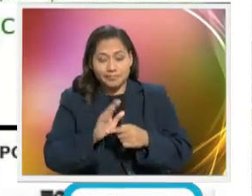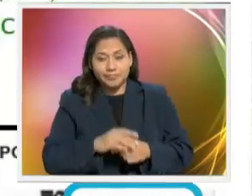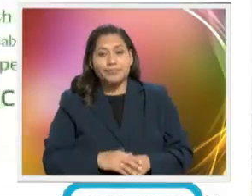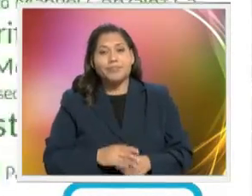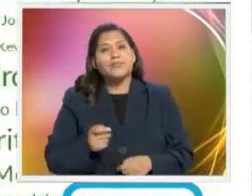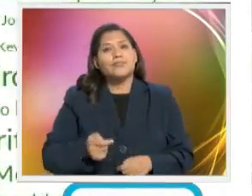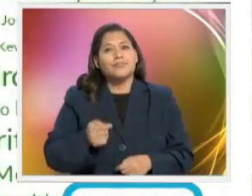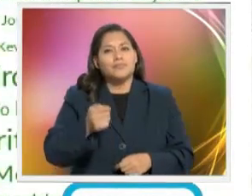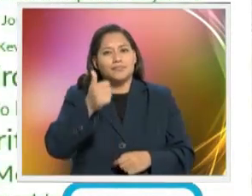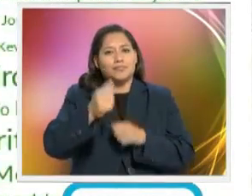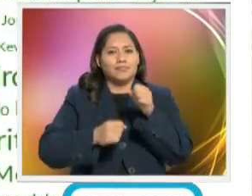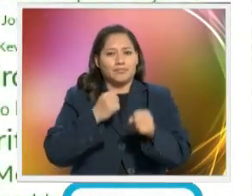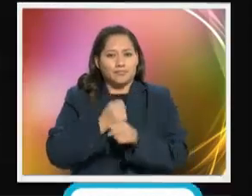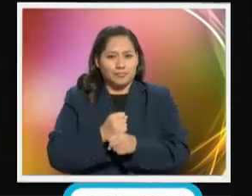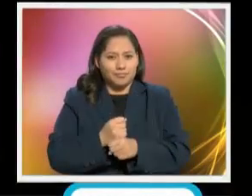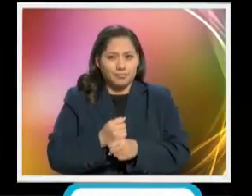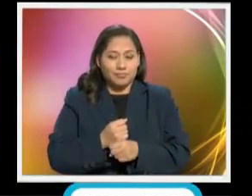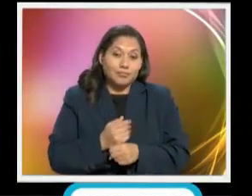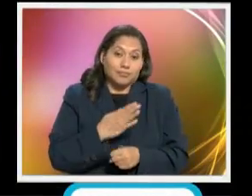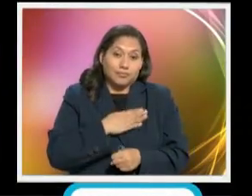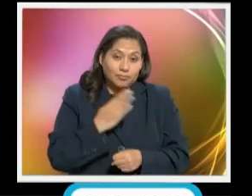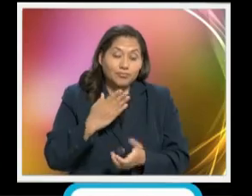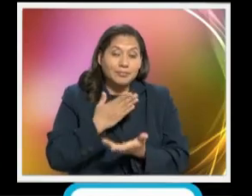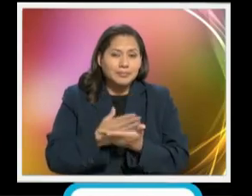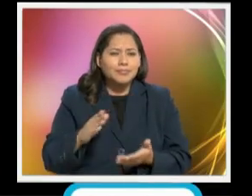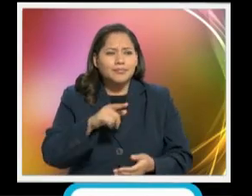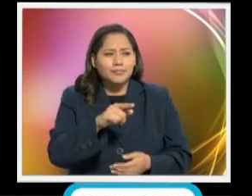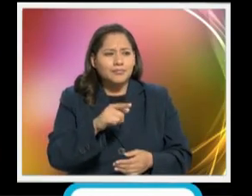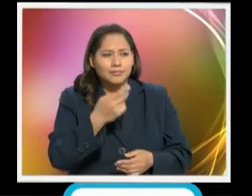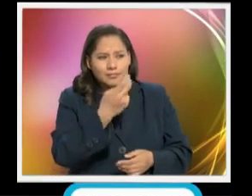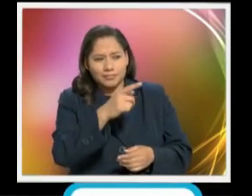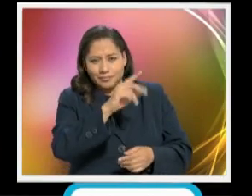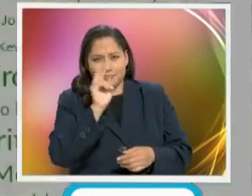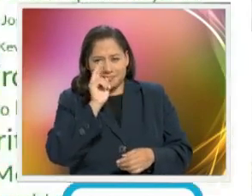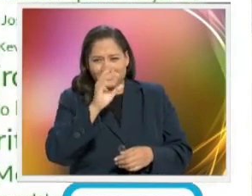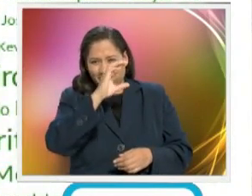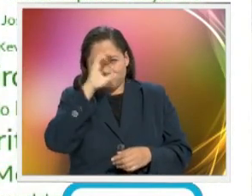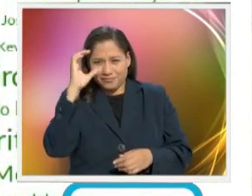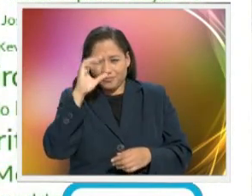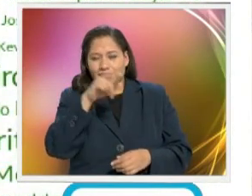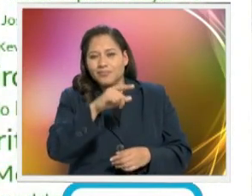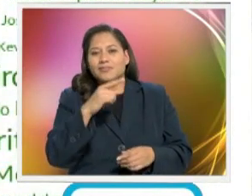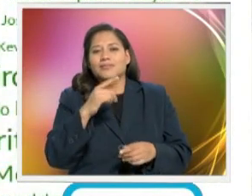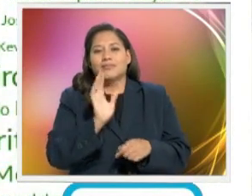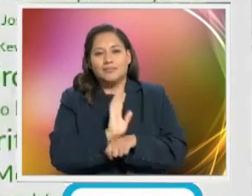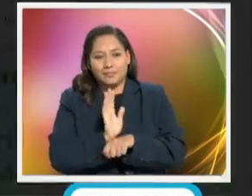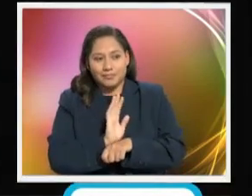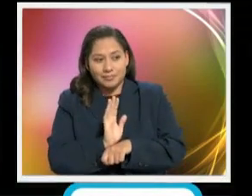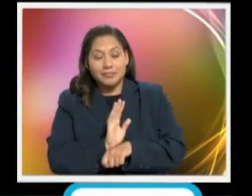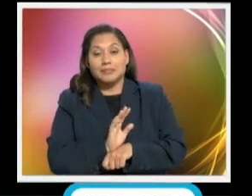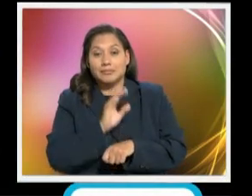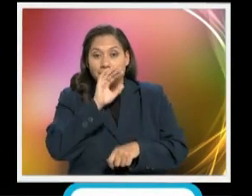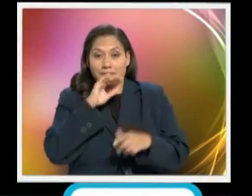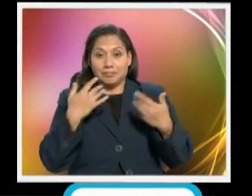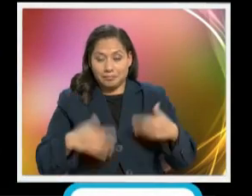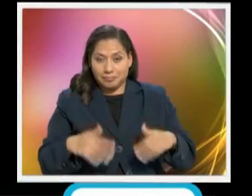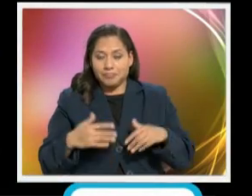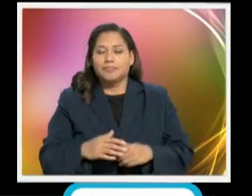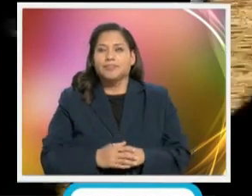en los primeros años. Y bueno, además un inicio onomástico. Mira, estamos viendo justamente imágenes de cines. Increíble. Cines antiguos,